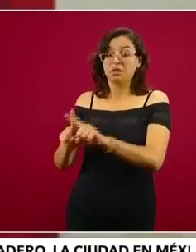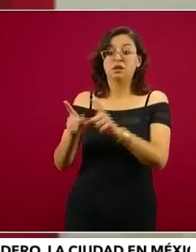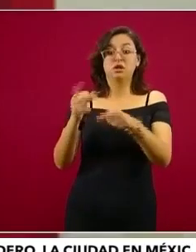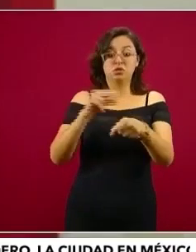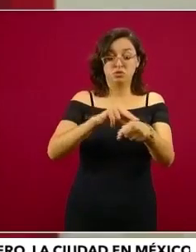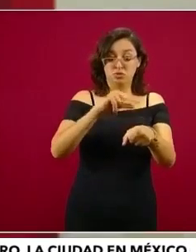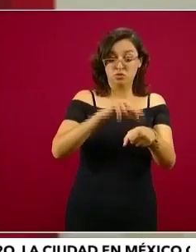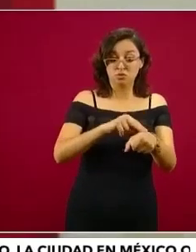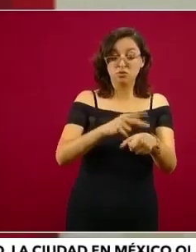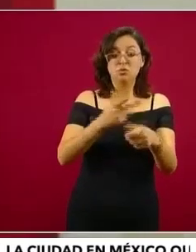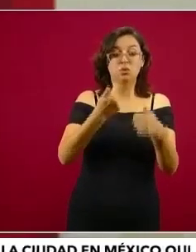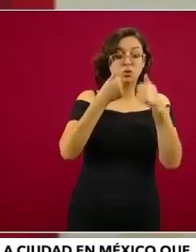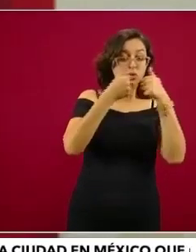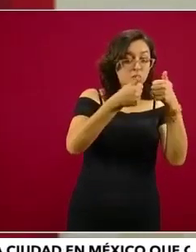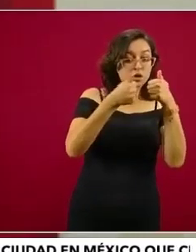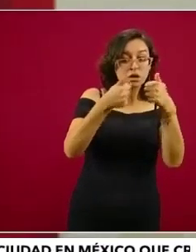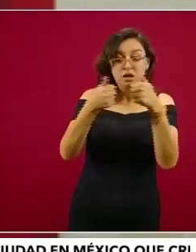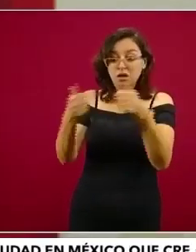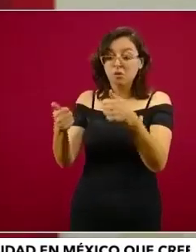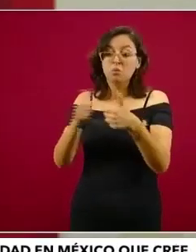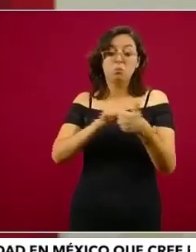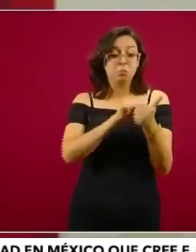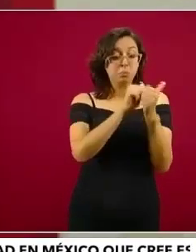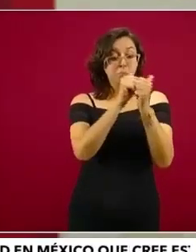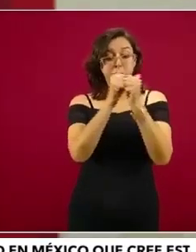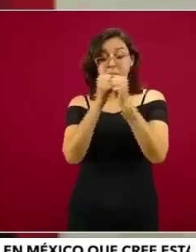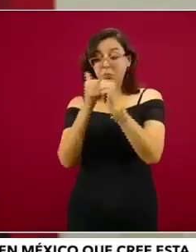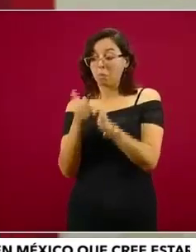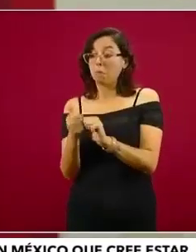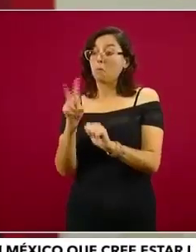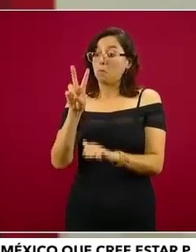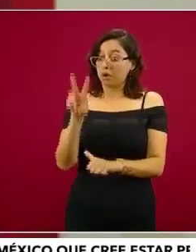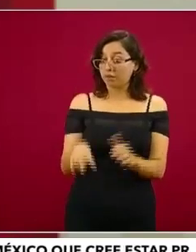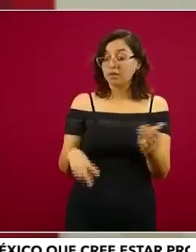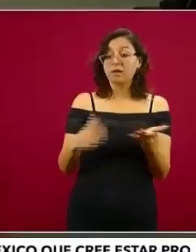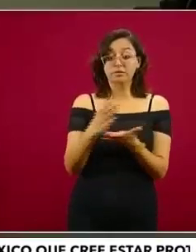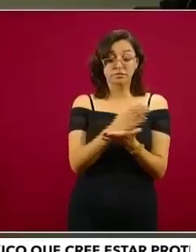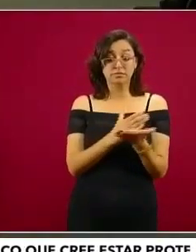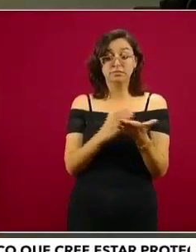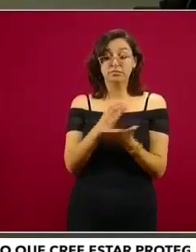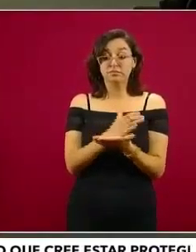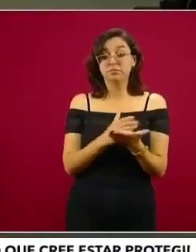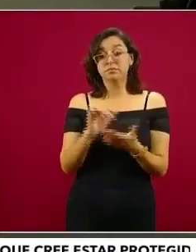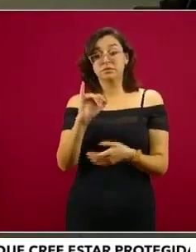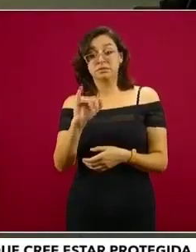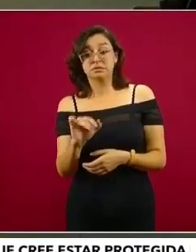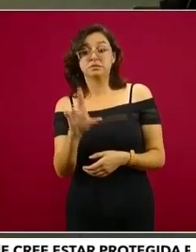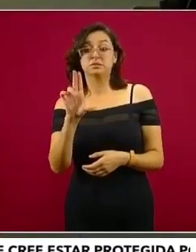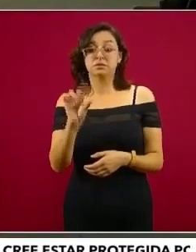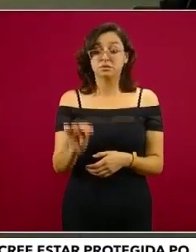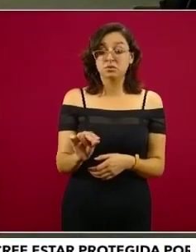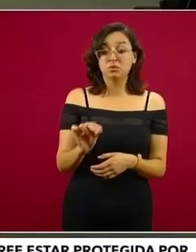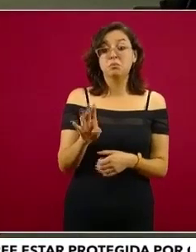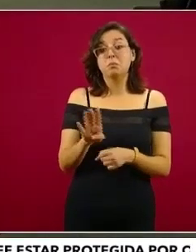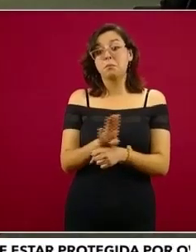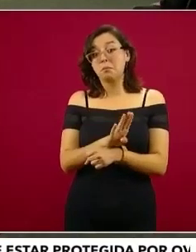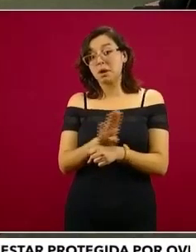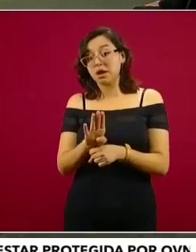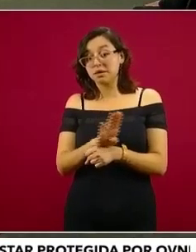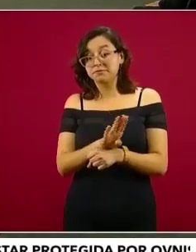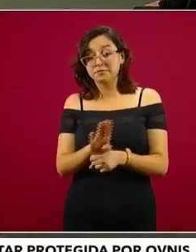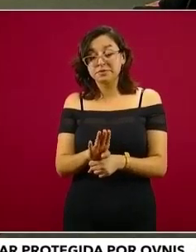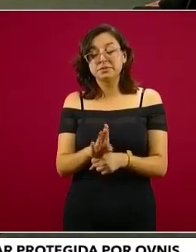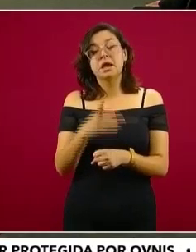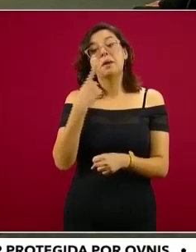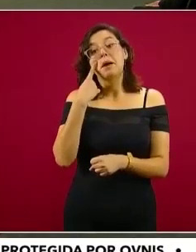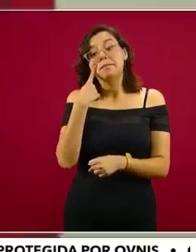de los pacientes, pudieran llevar a efectividad, es decir, una capacidad de beneficiar en